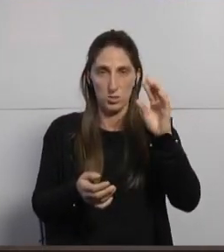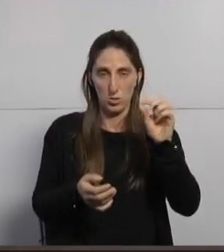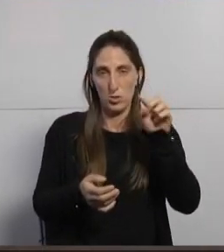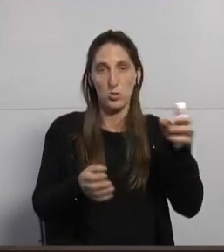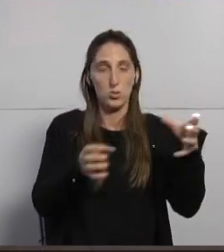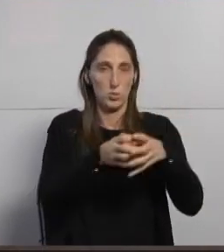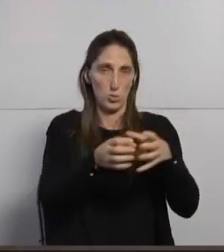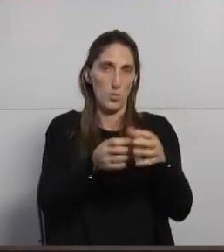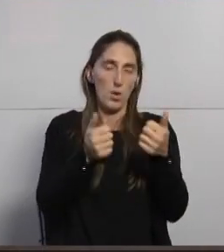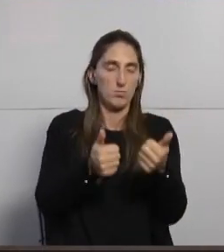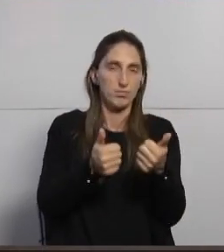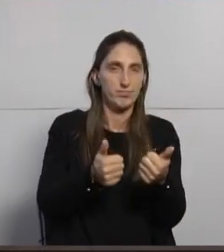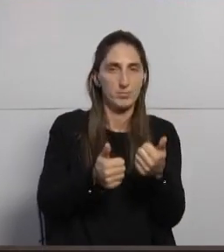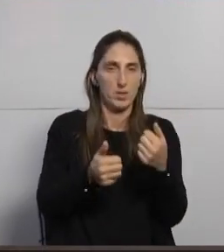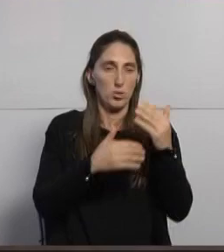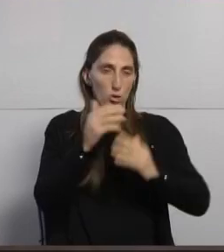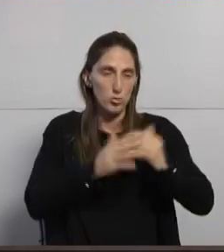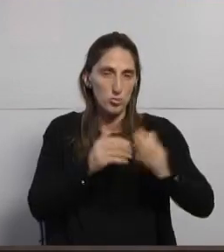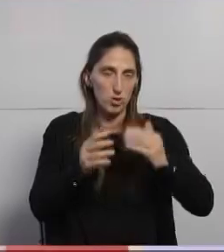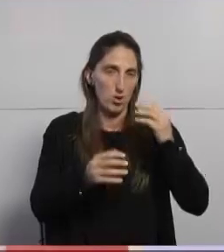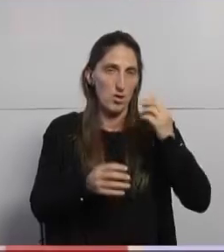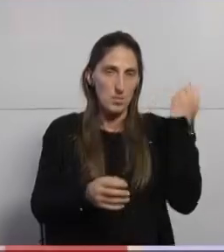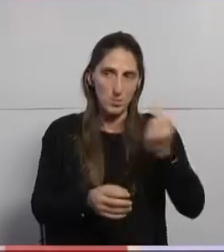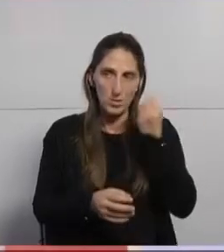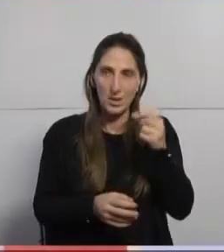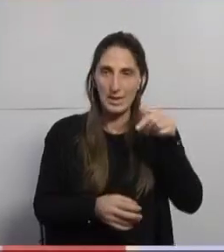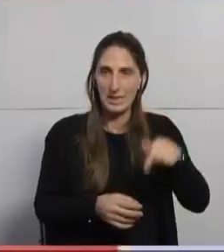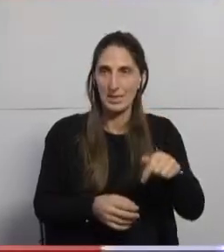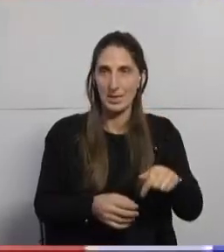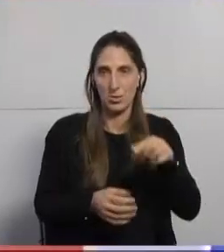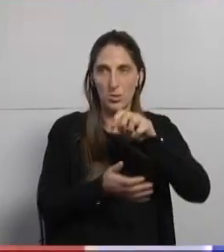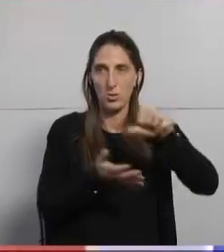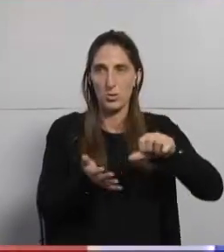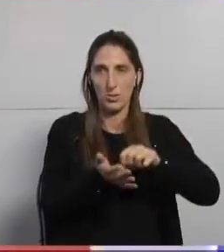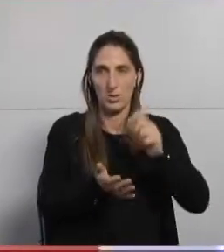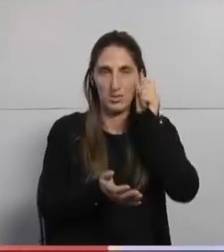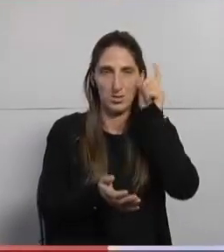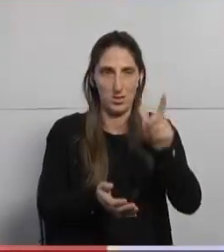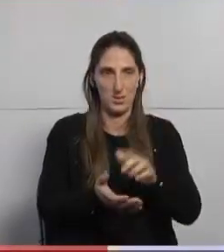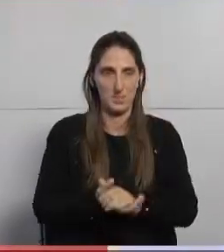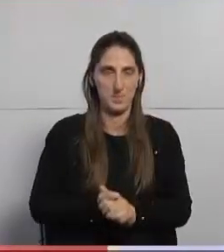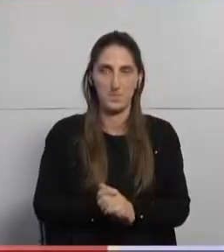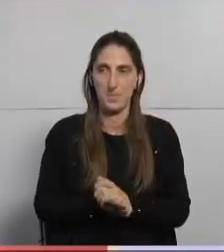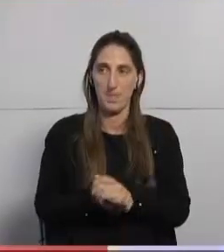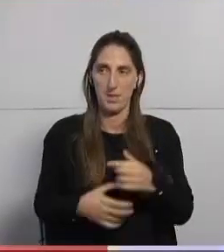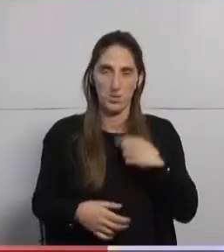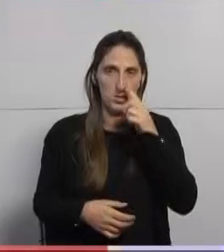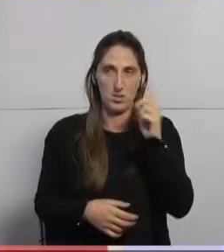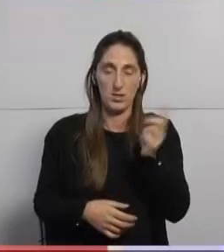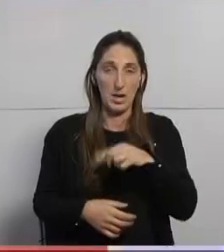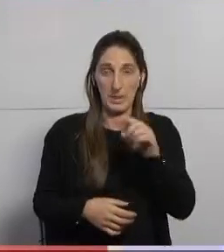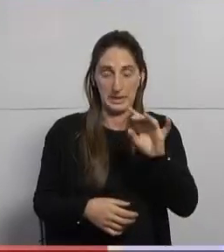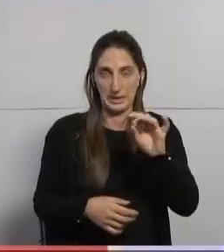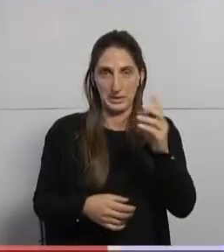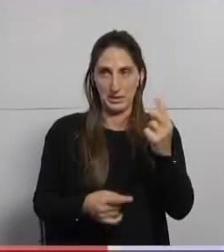evento. Y la verdad que es una contribución bien importante a lo que es justamente esta tendencia de ciudades inteligentes. Voy muy rápido porque tenemos estos